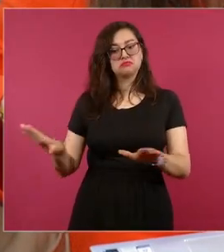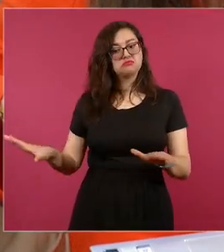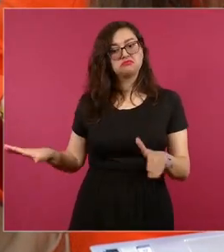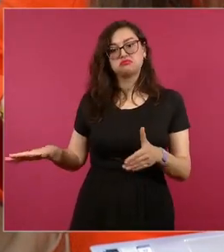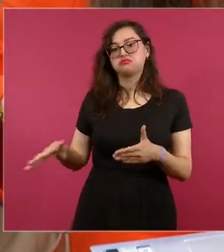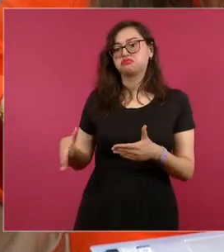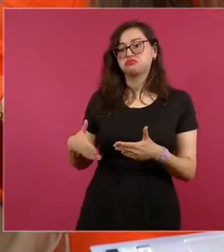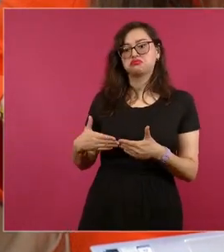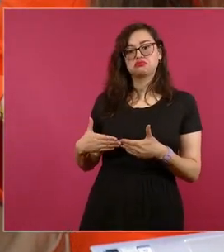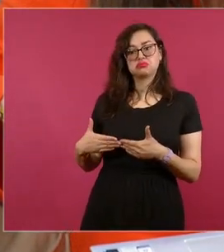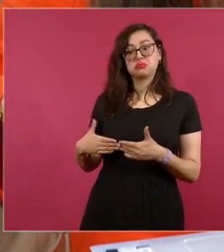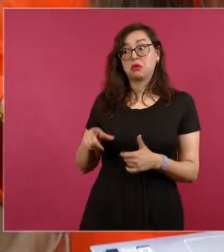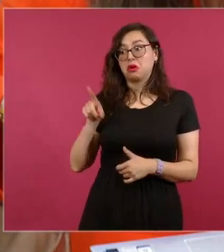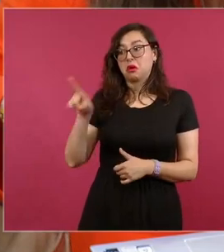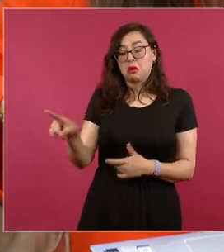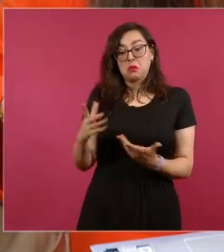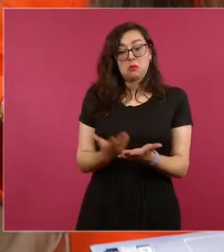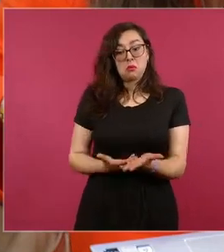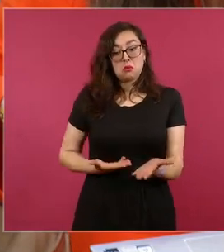es un candidato que va